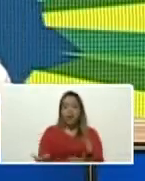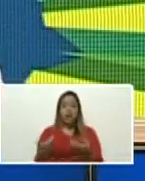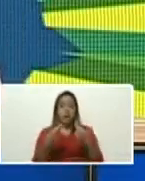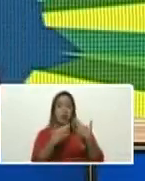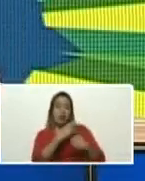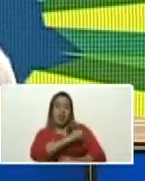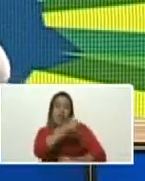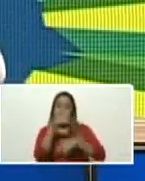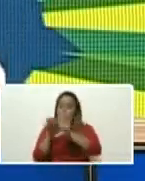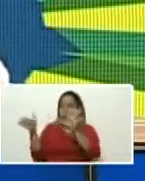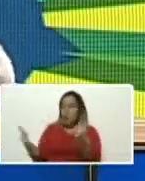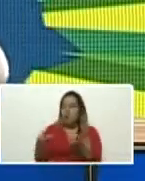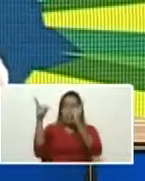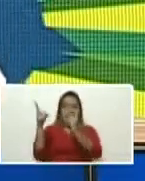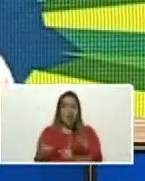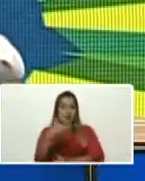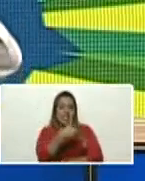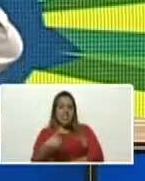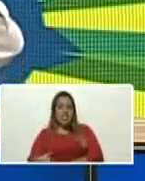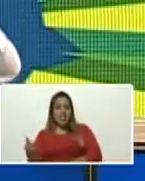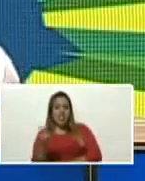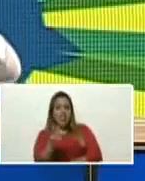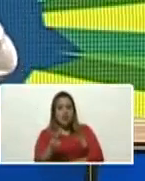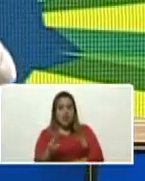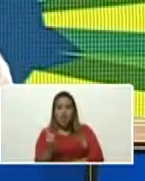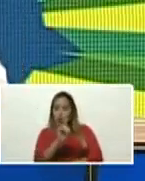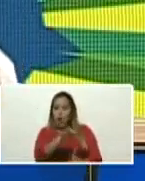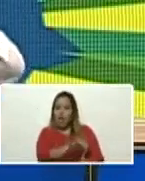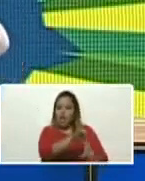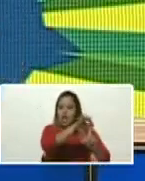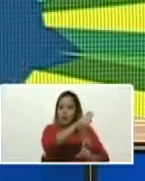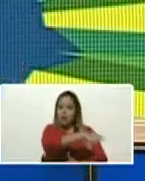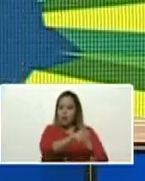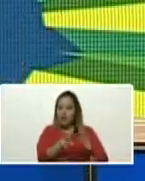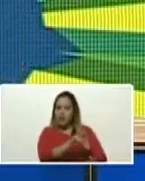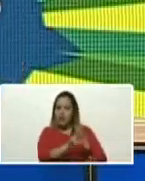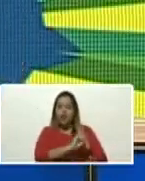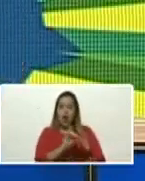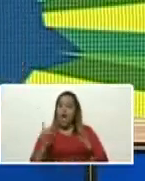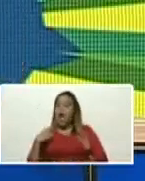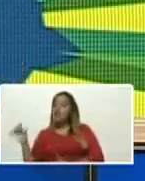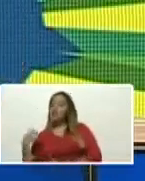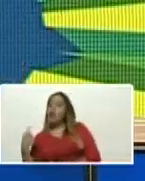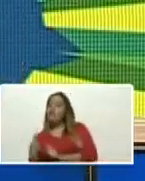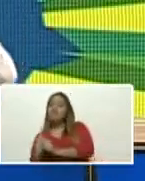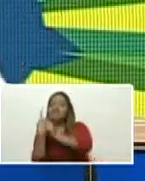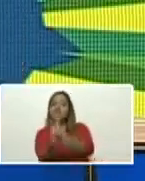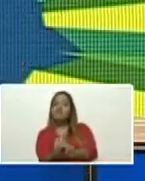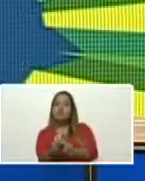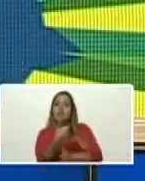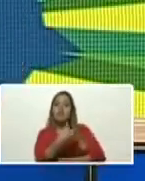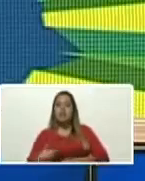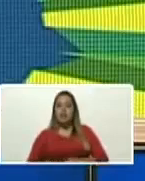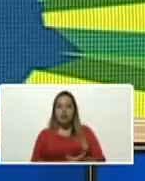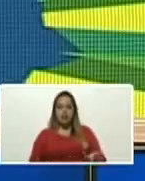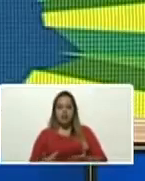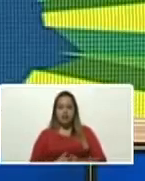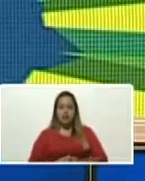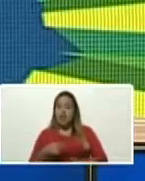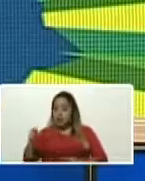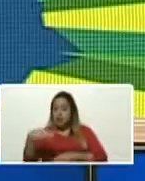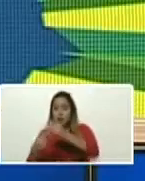mundo decidieron que el presidente de Venezuela no lo elegían los venezolanos, sino lo ponían ellos como le diera la gana. Pues lo